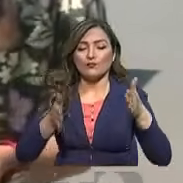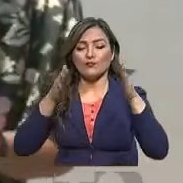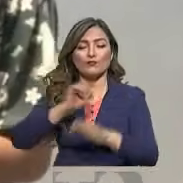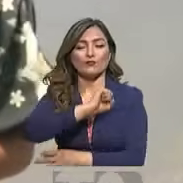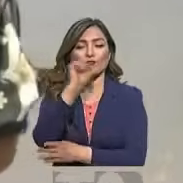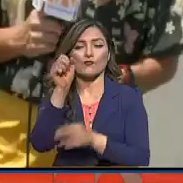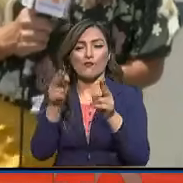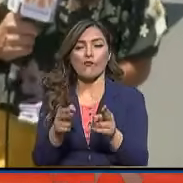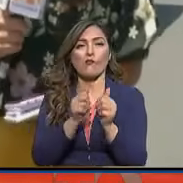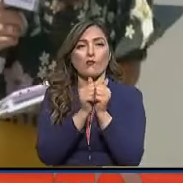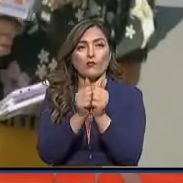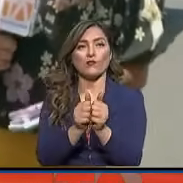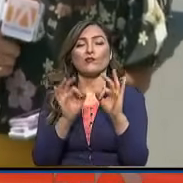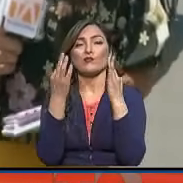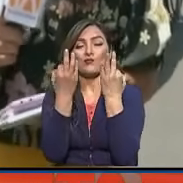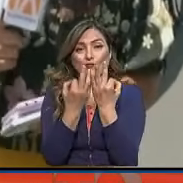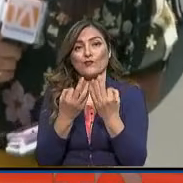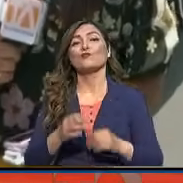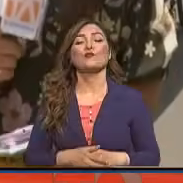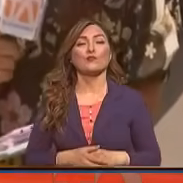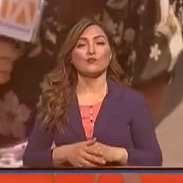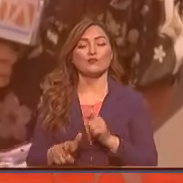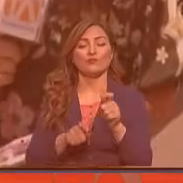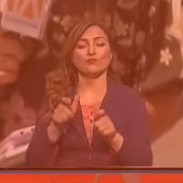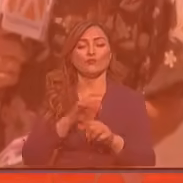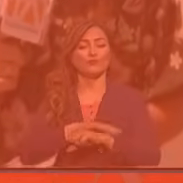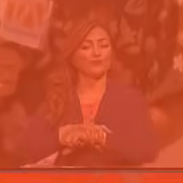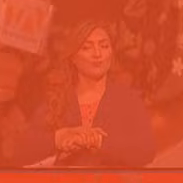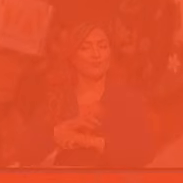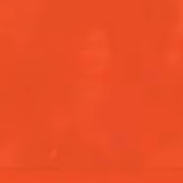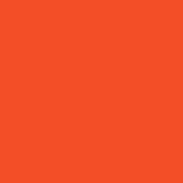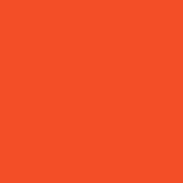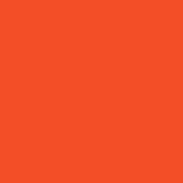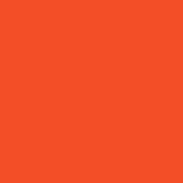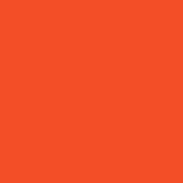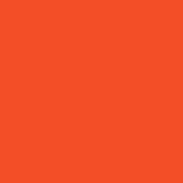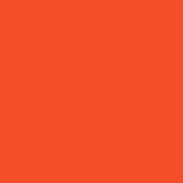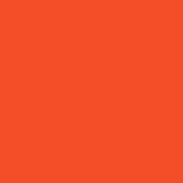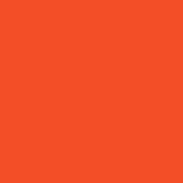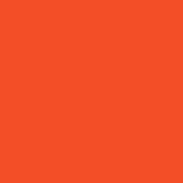derechos humanos para dar acompañamiento a los familiares de los PPL asesinados. Con esta información